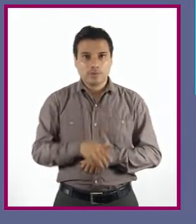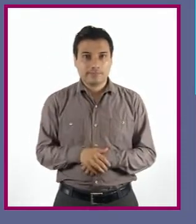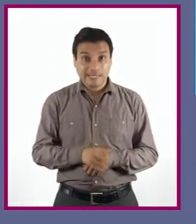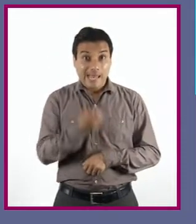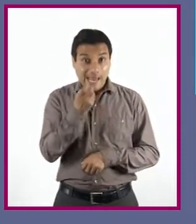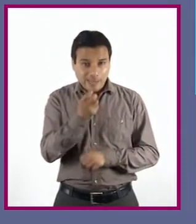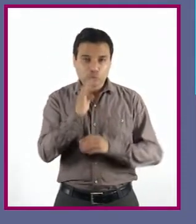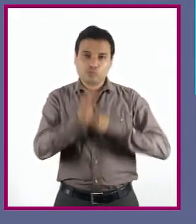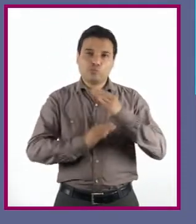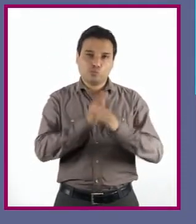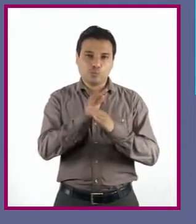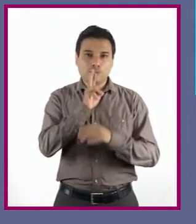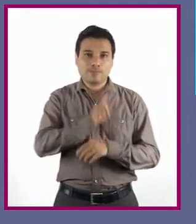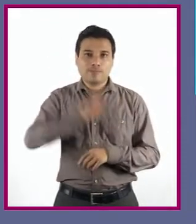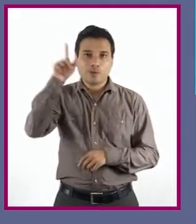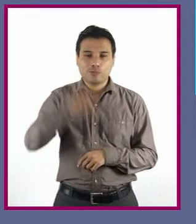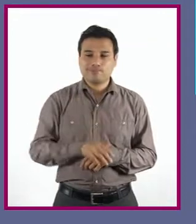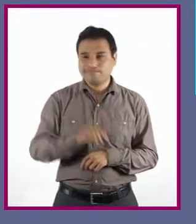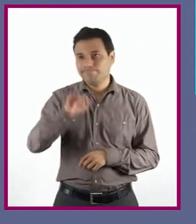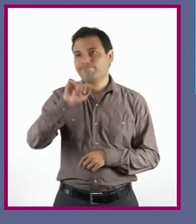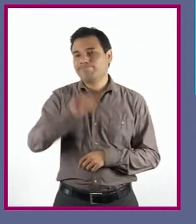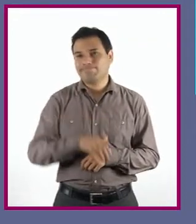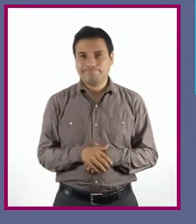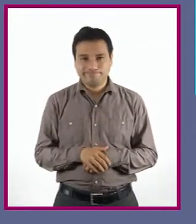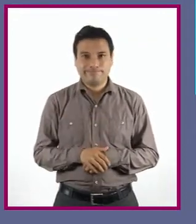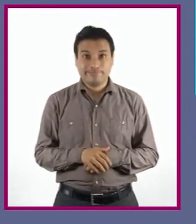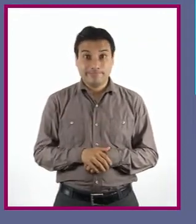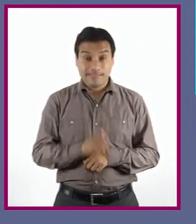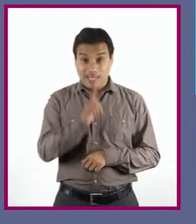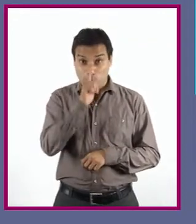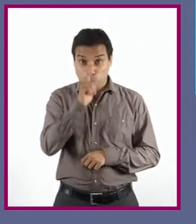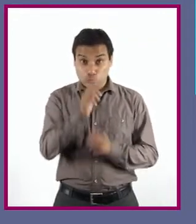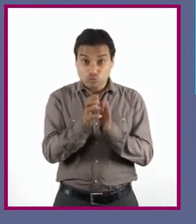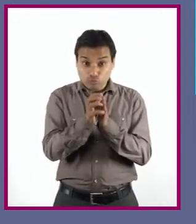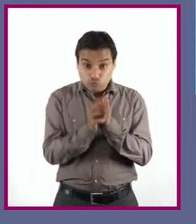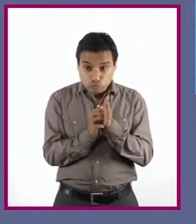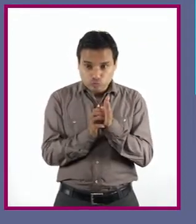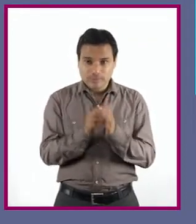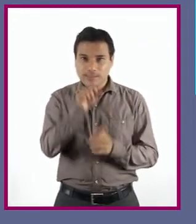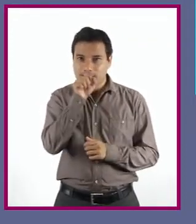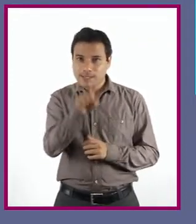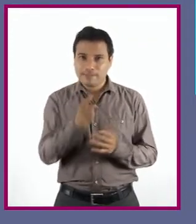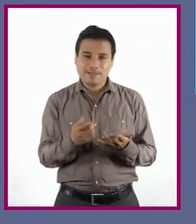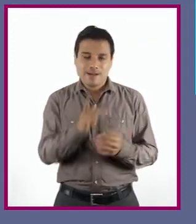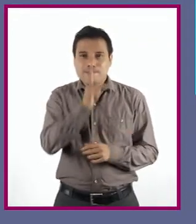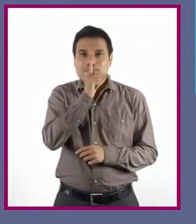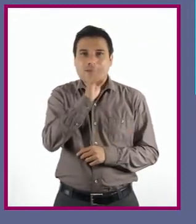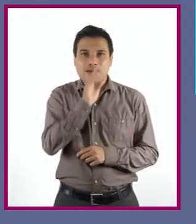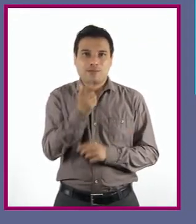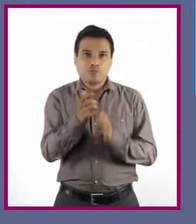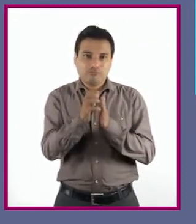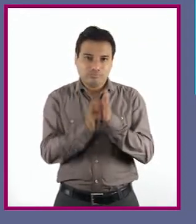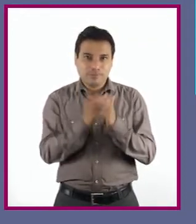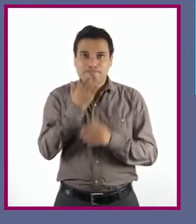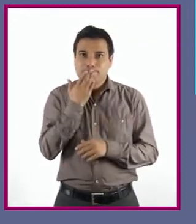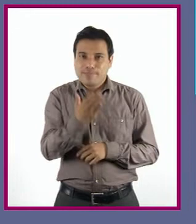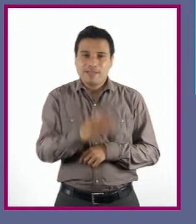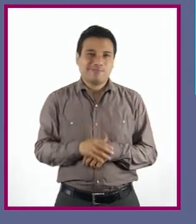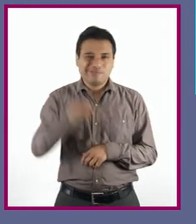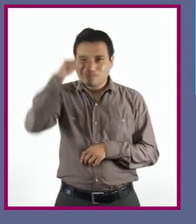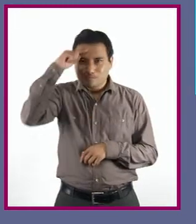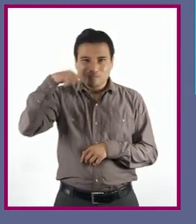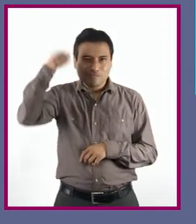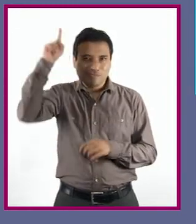hacer un mundo mejor. ¡Por supuesto! El ahorro de energía también es ahorro para nuestros papás. Y es muy